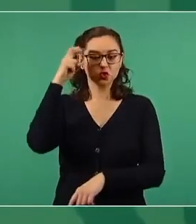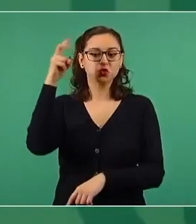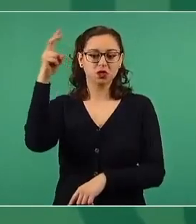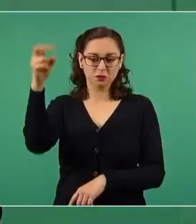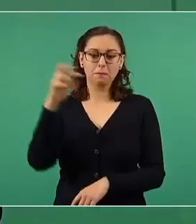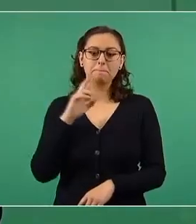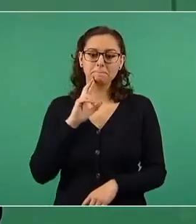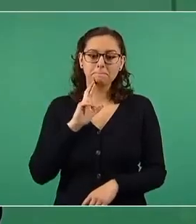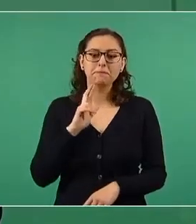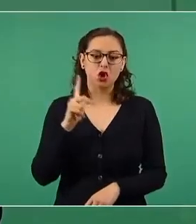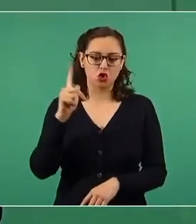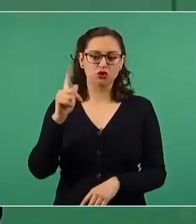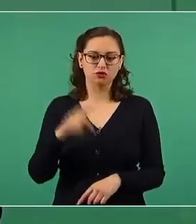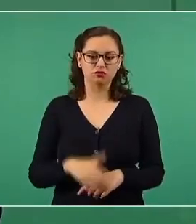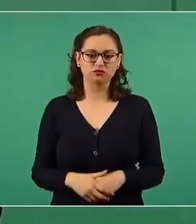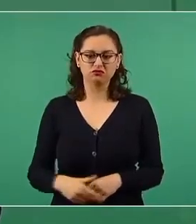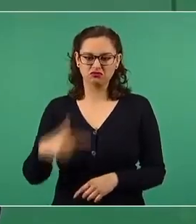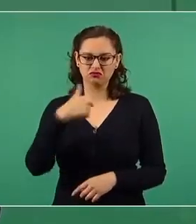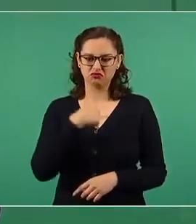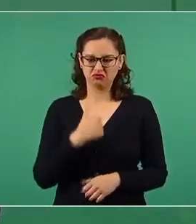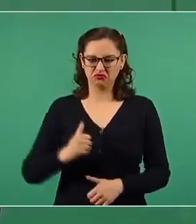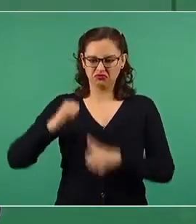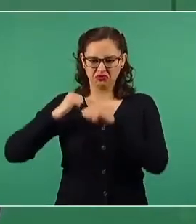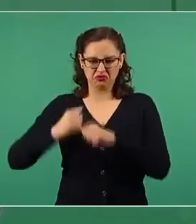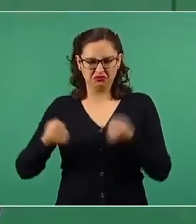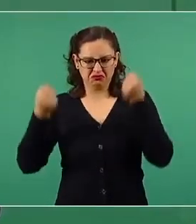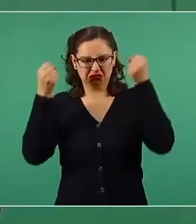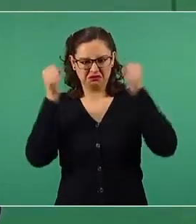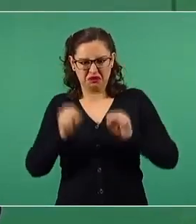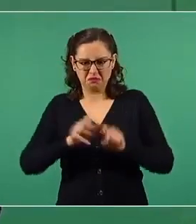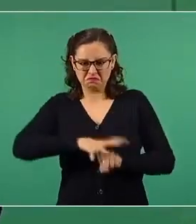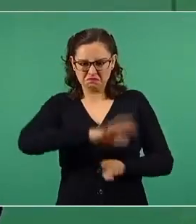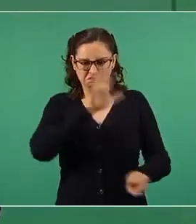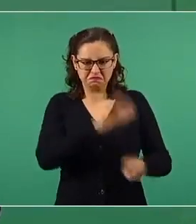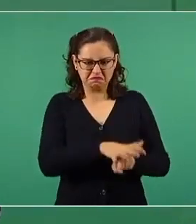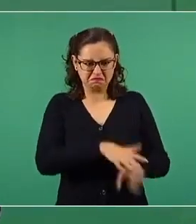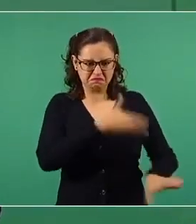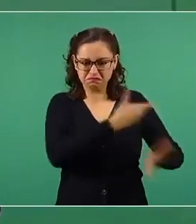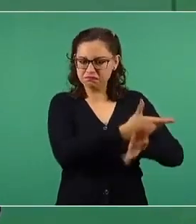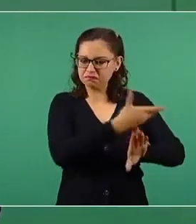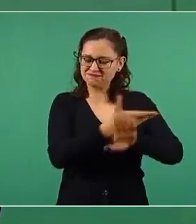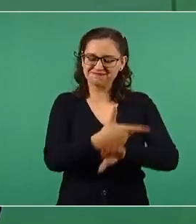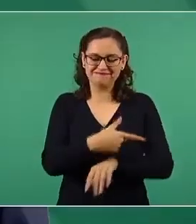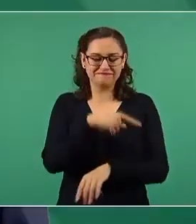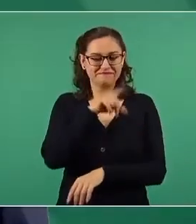fuerza, lo coercitivo. Es más humano